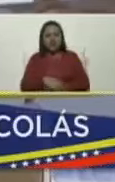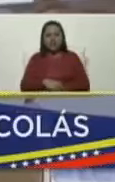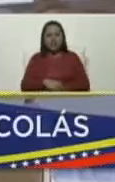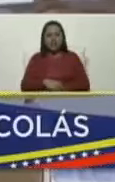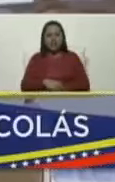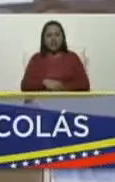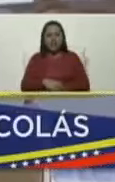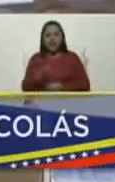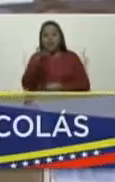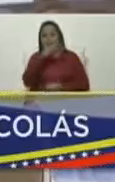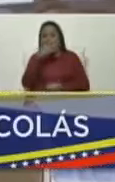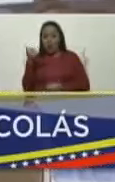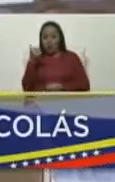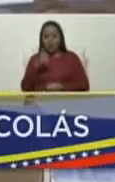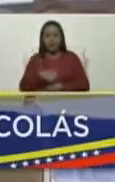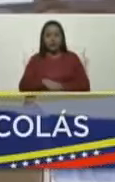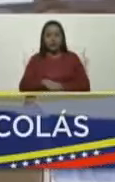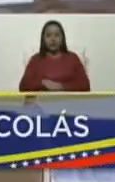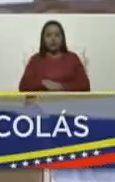es mejor.